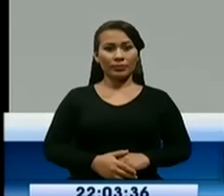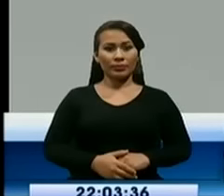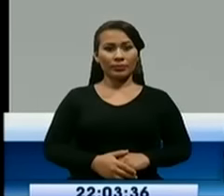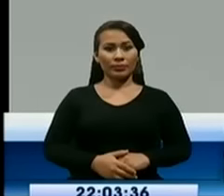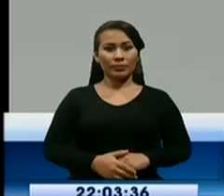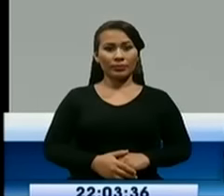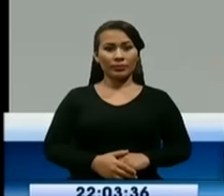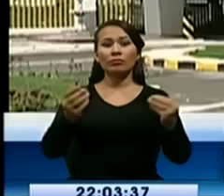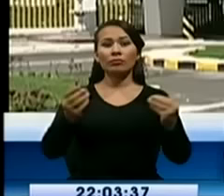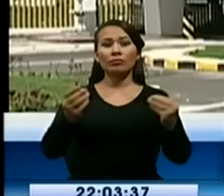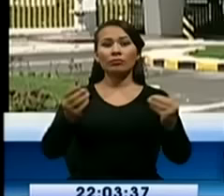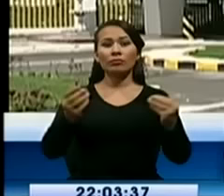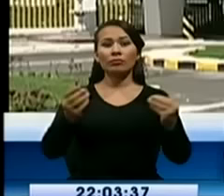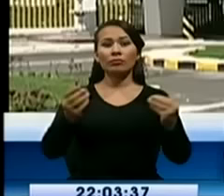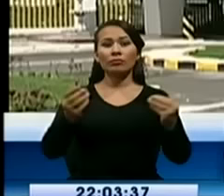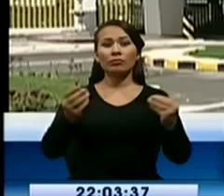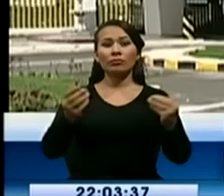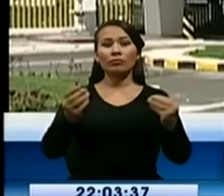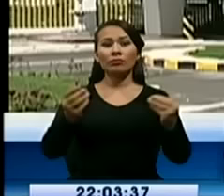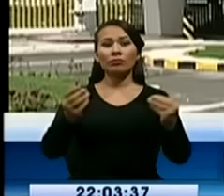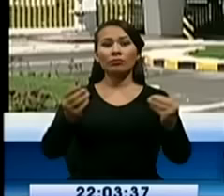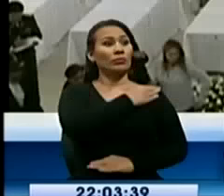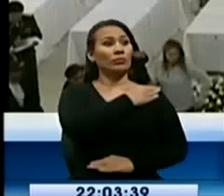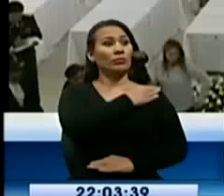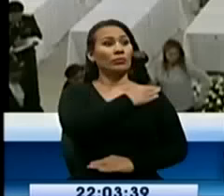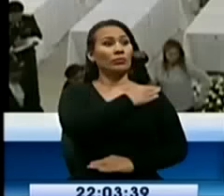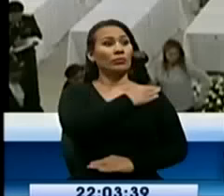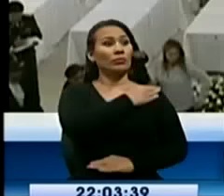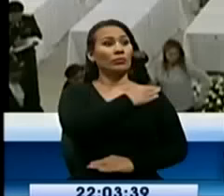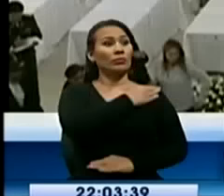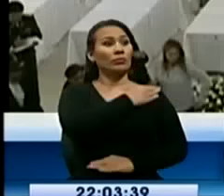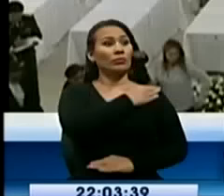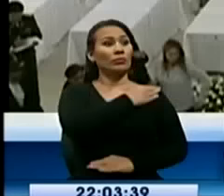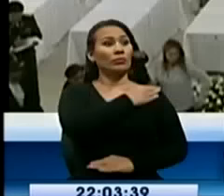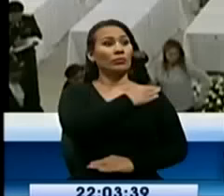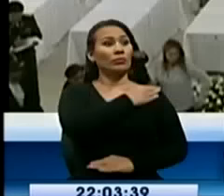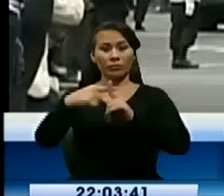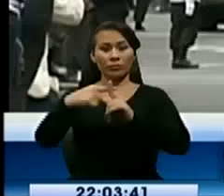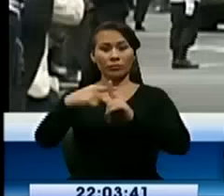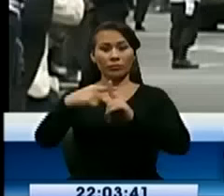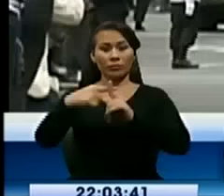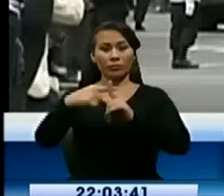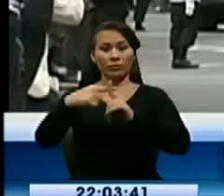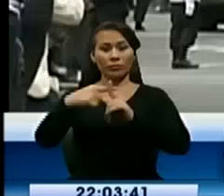Entre tanto, en la Escuela Superior Militar se erguía una capilla ardiente.